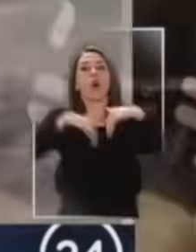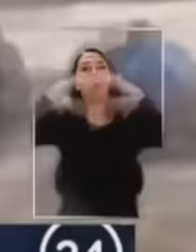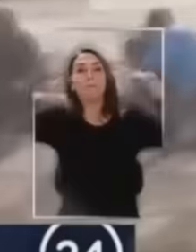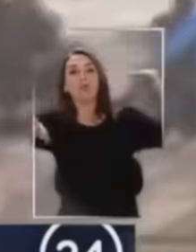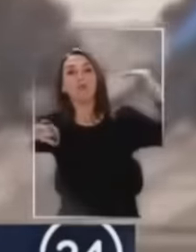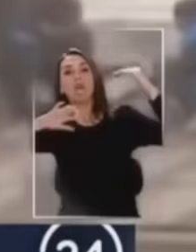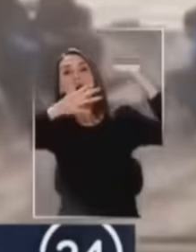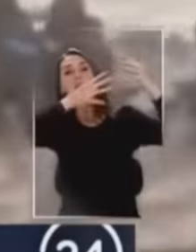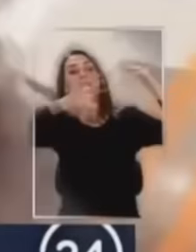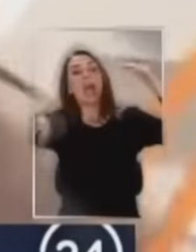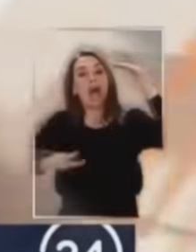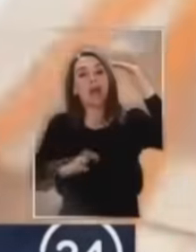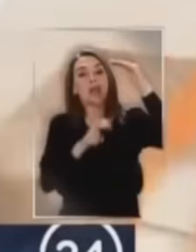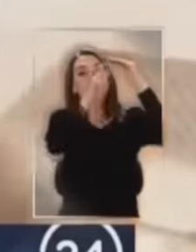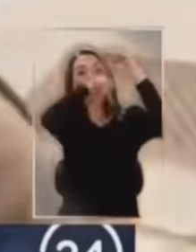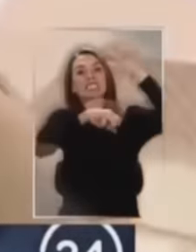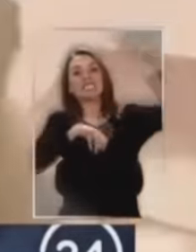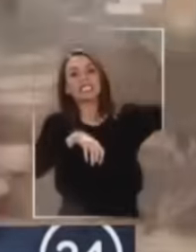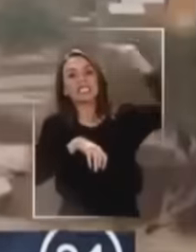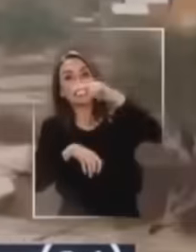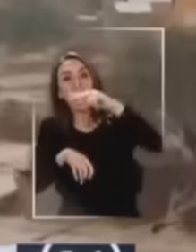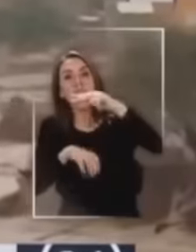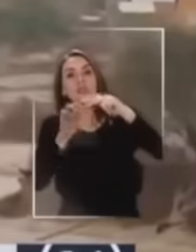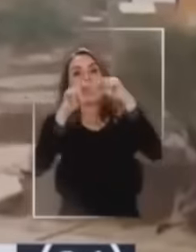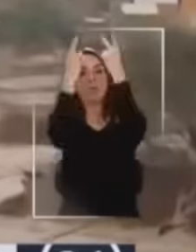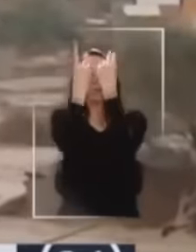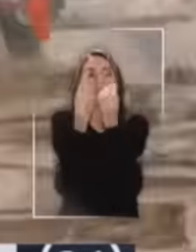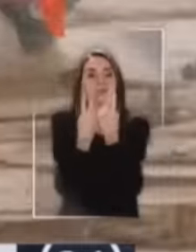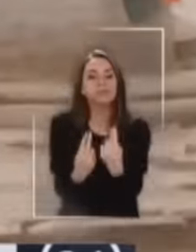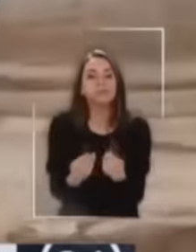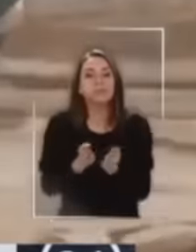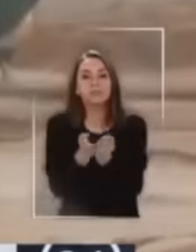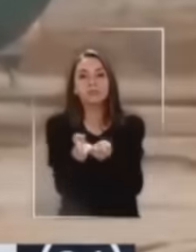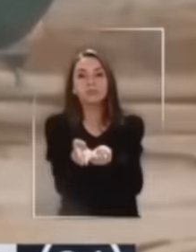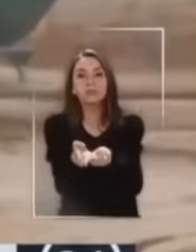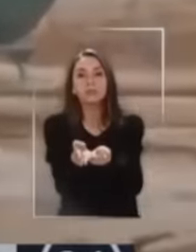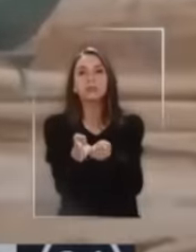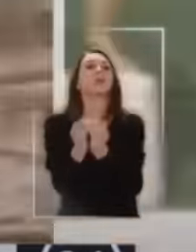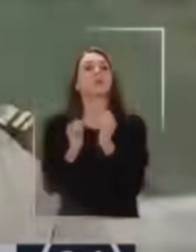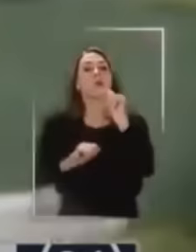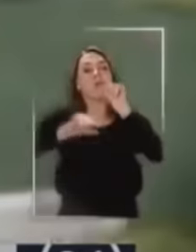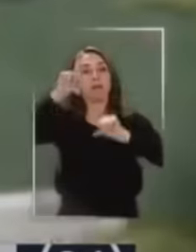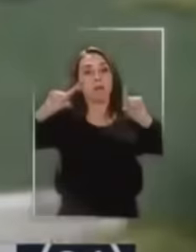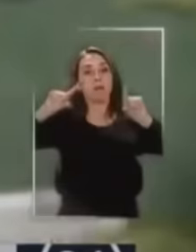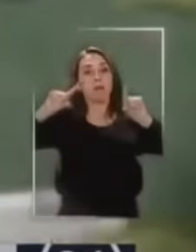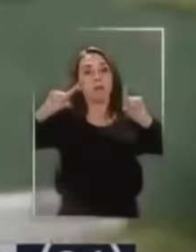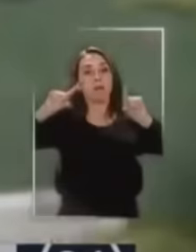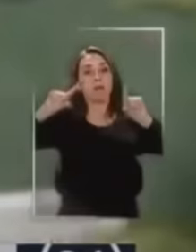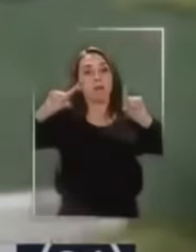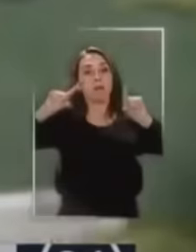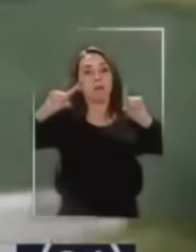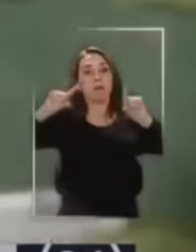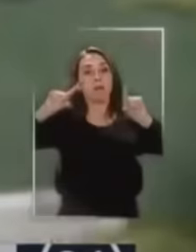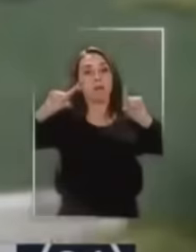montaña, media o alta montaña, o también en el agua. Tiene formas de medirse internacionalmente que también... Ese video lo